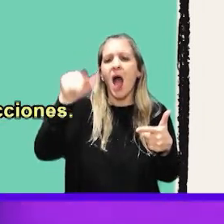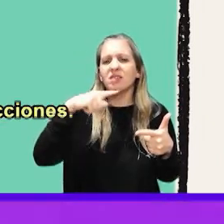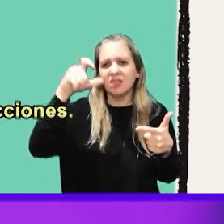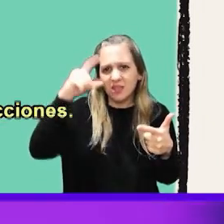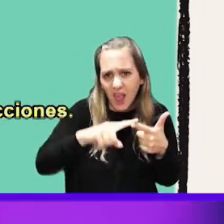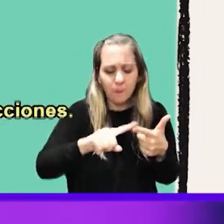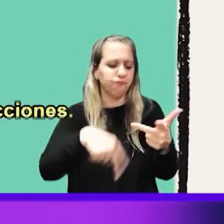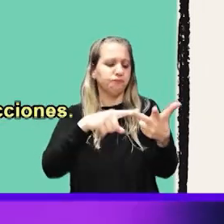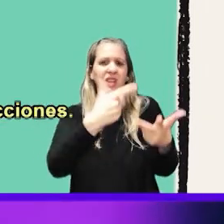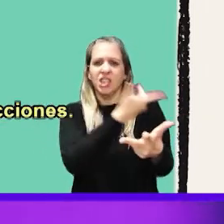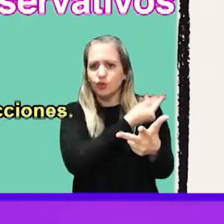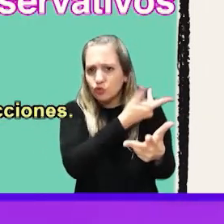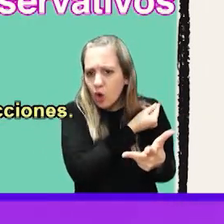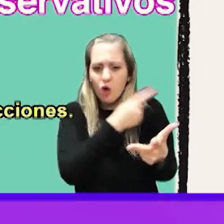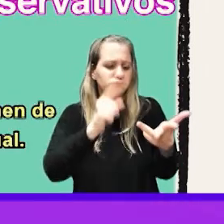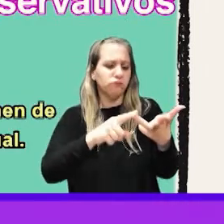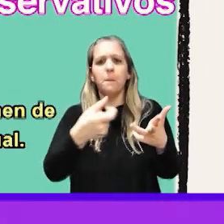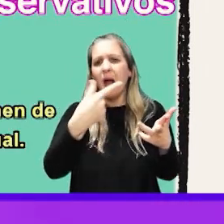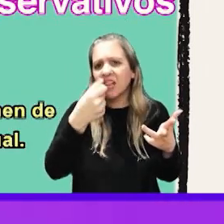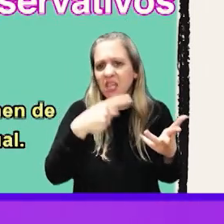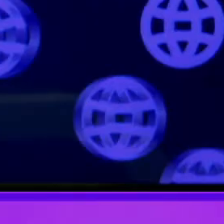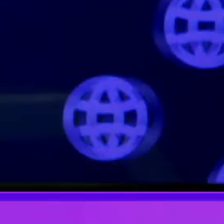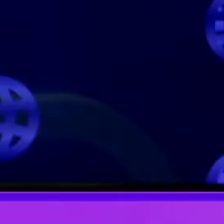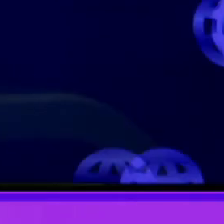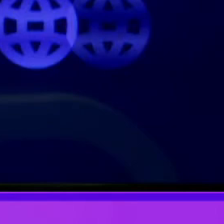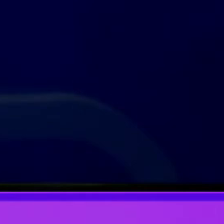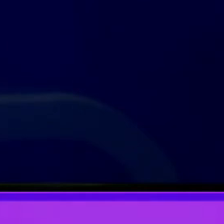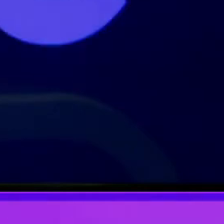poquito. Ya creo que tenemos disponibles 3 spots,